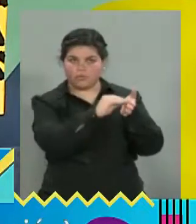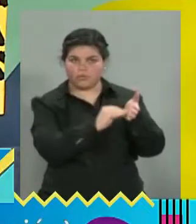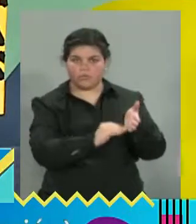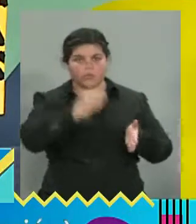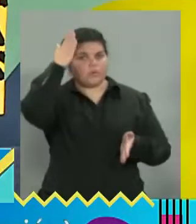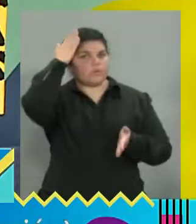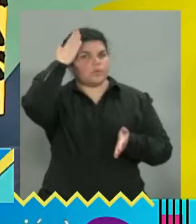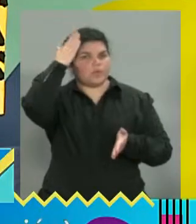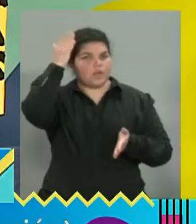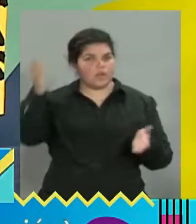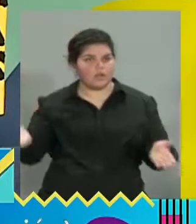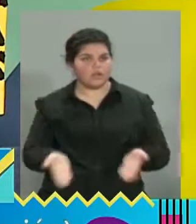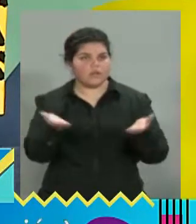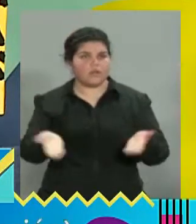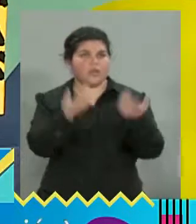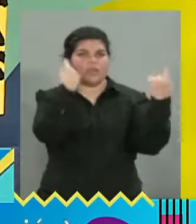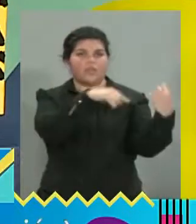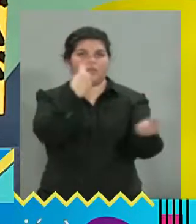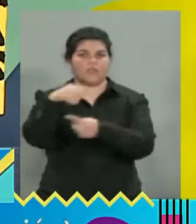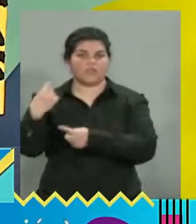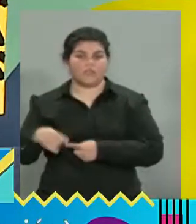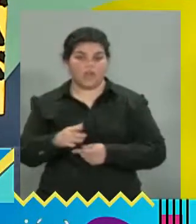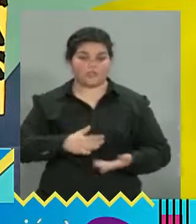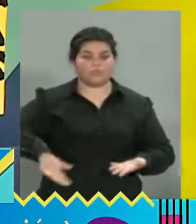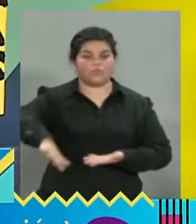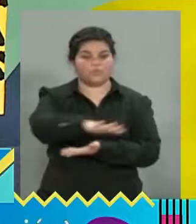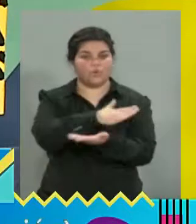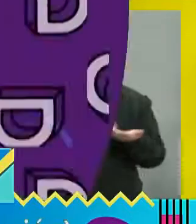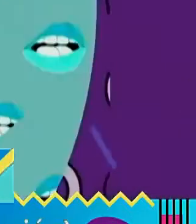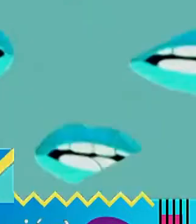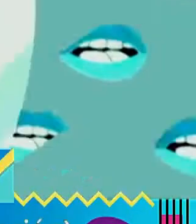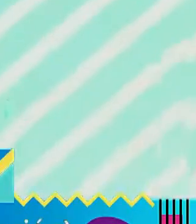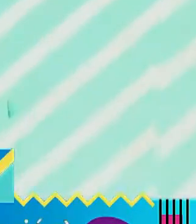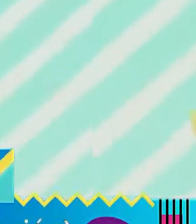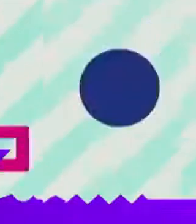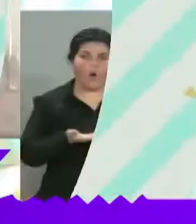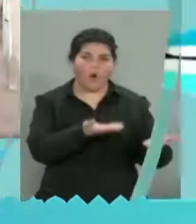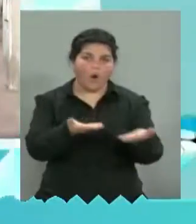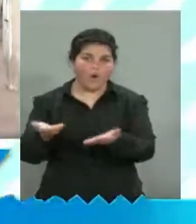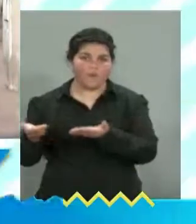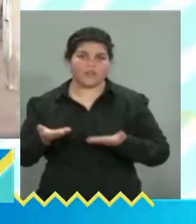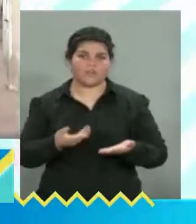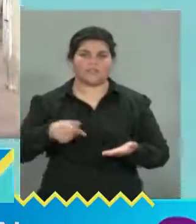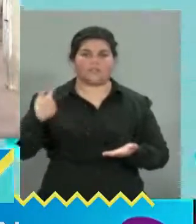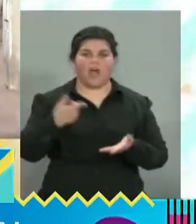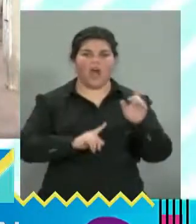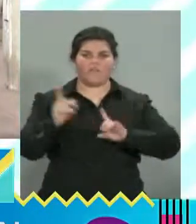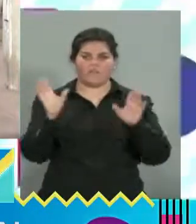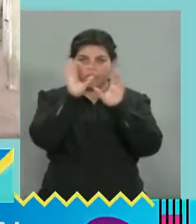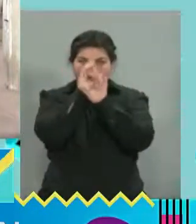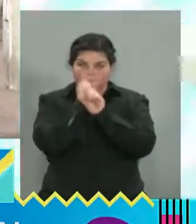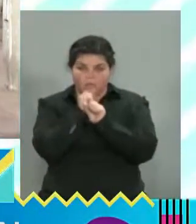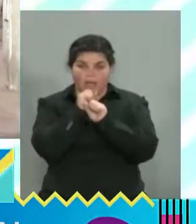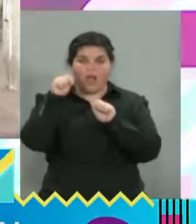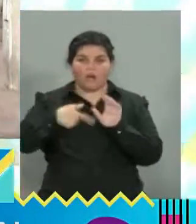tienen que ver con acercar la diversidad a la sociedad, que ha estado tantas veces tan oculta, que no hay